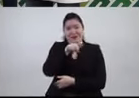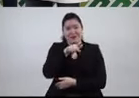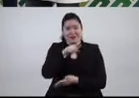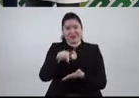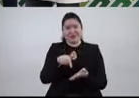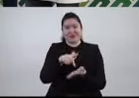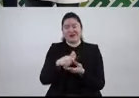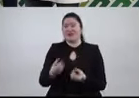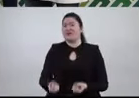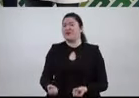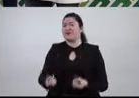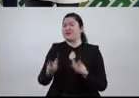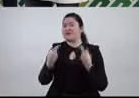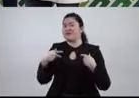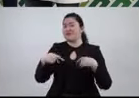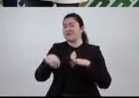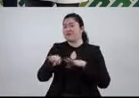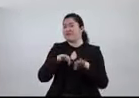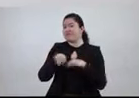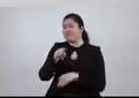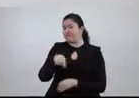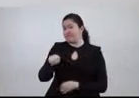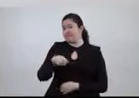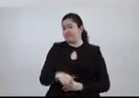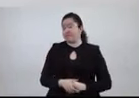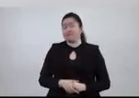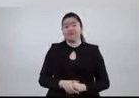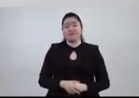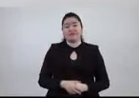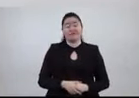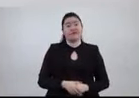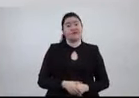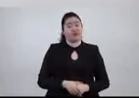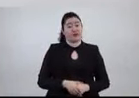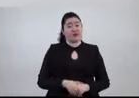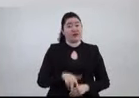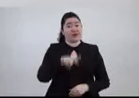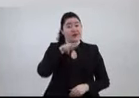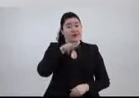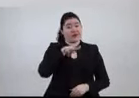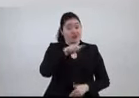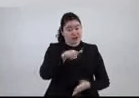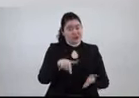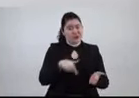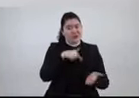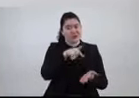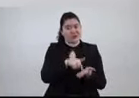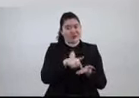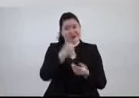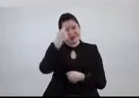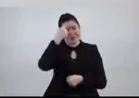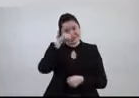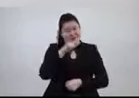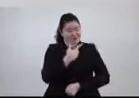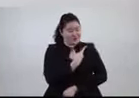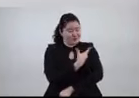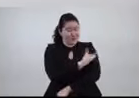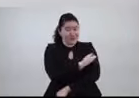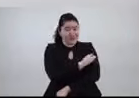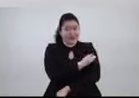equivoco? ¿Cuánto personal se va a estar ocupando? Pues son 18 sedes de vacunación y